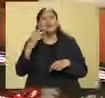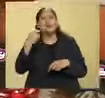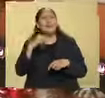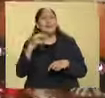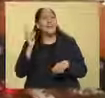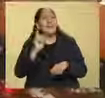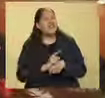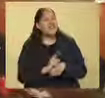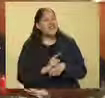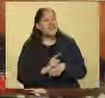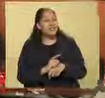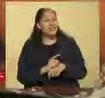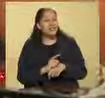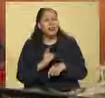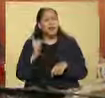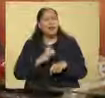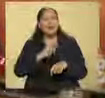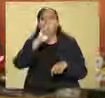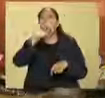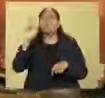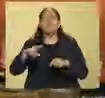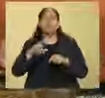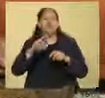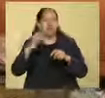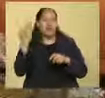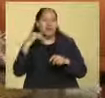nokia sanarán días de trueno exacto hace mucho